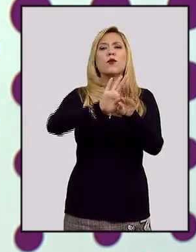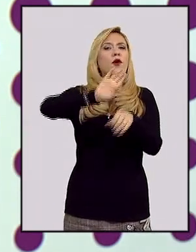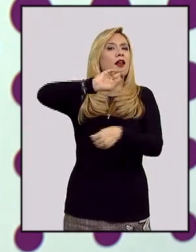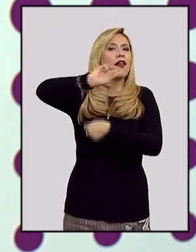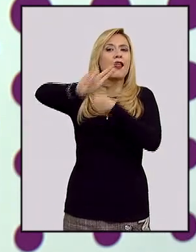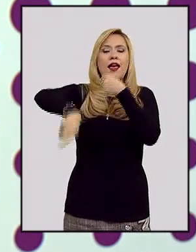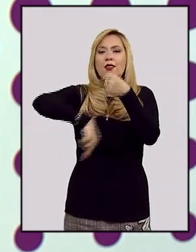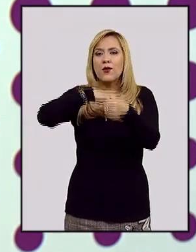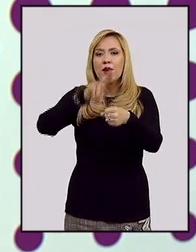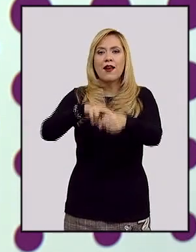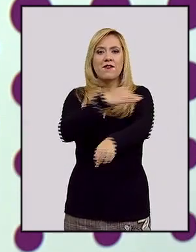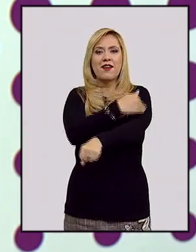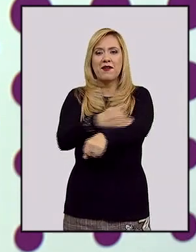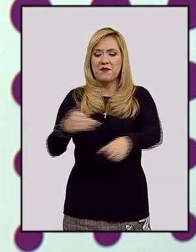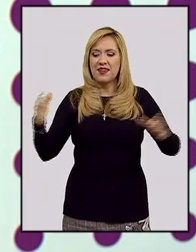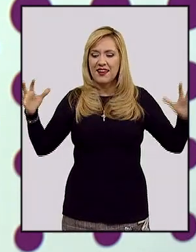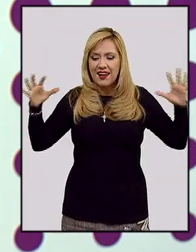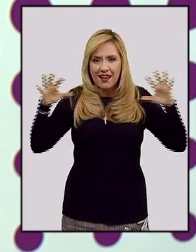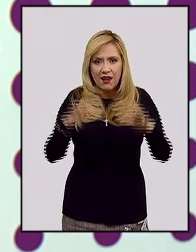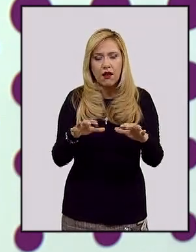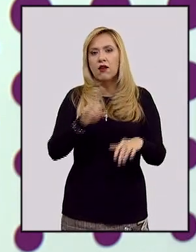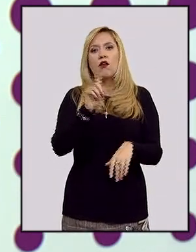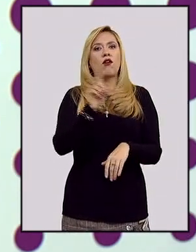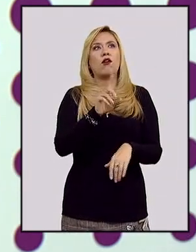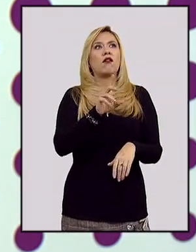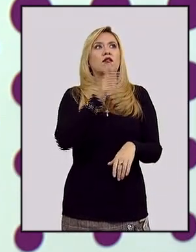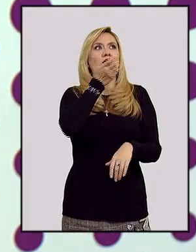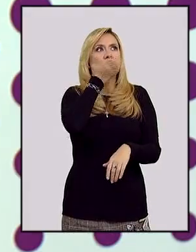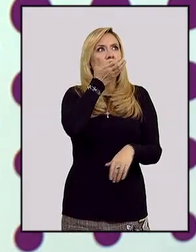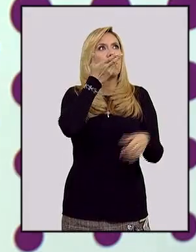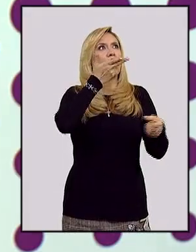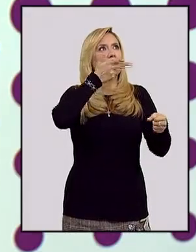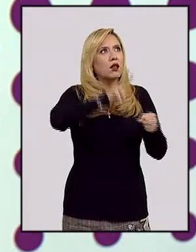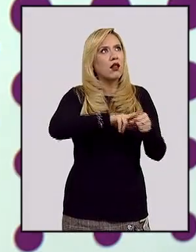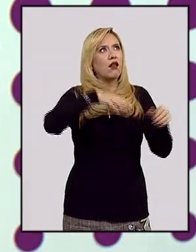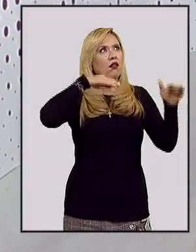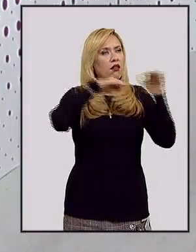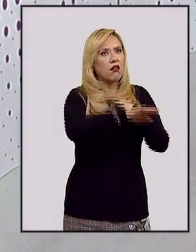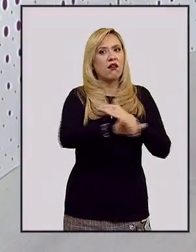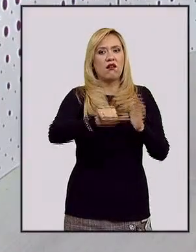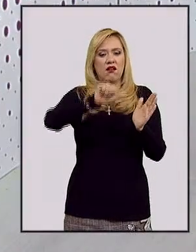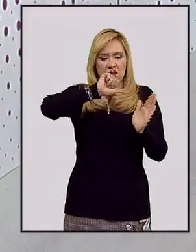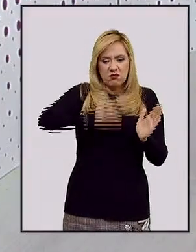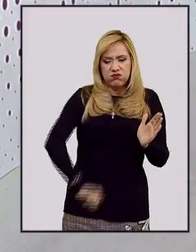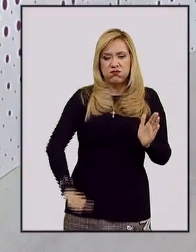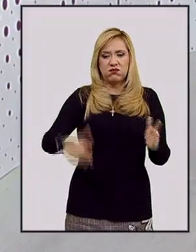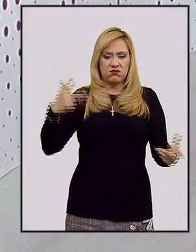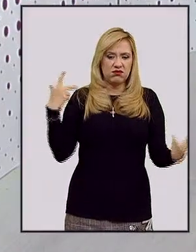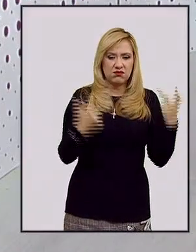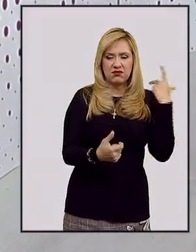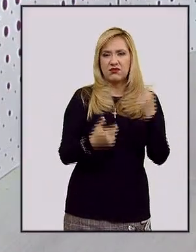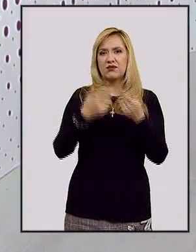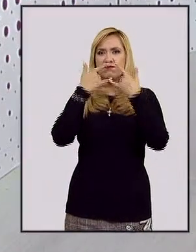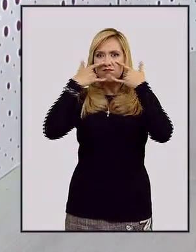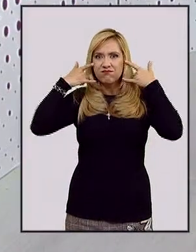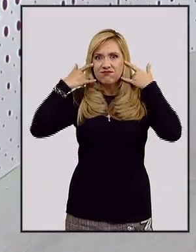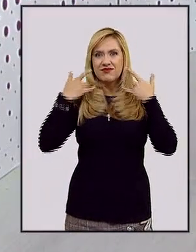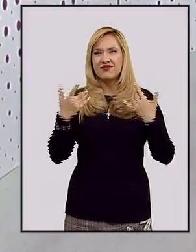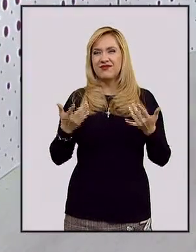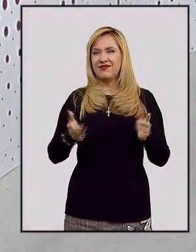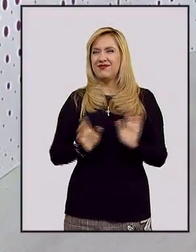un evento familiar, no en un evento médico de hospitales, de bisturí, de quirófanos, ¿no? Entonces me parece